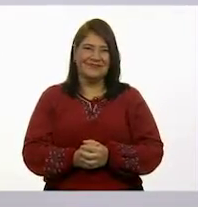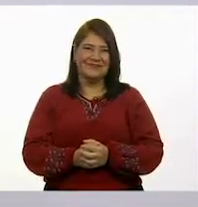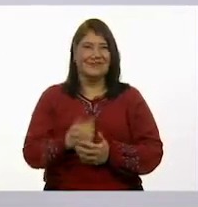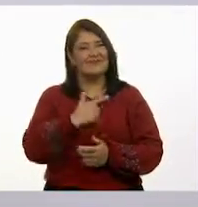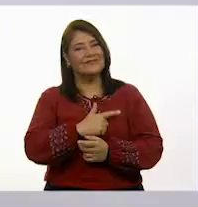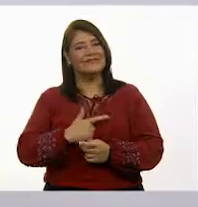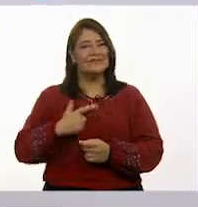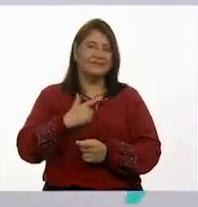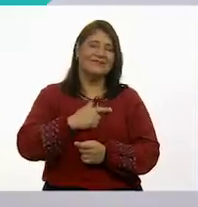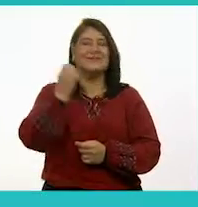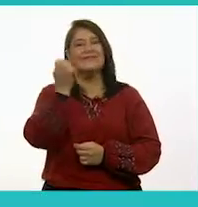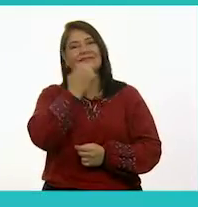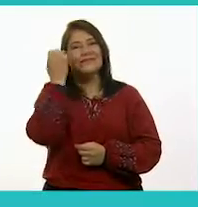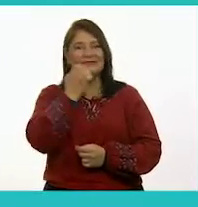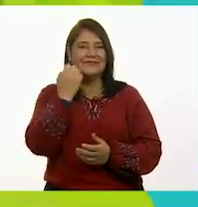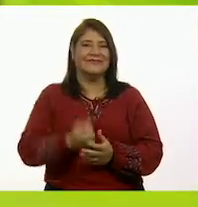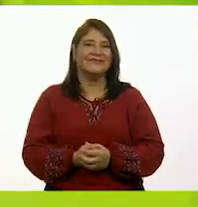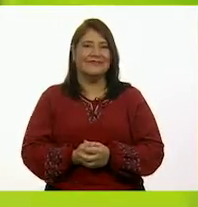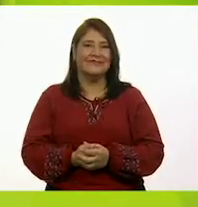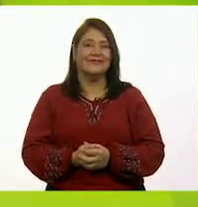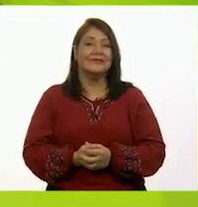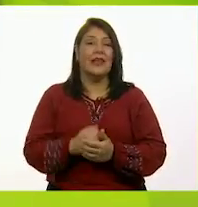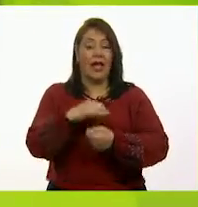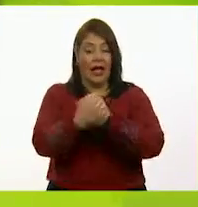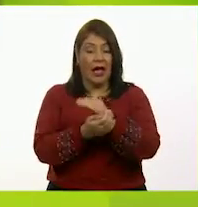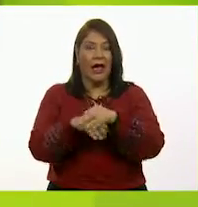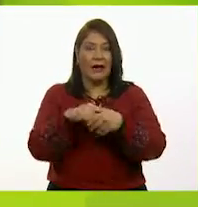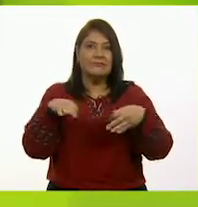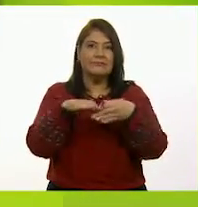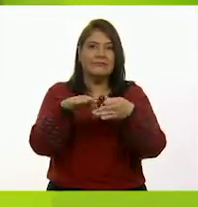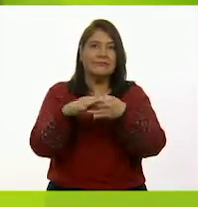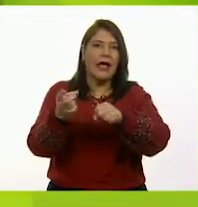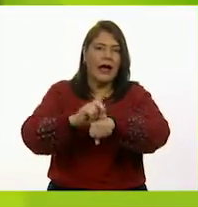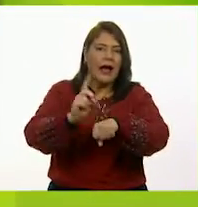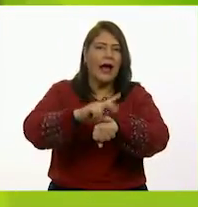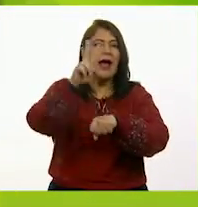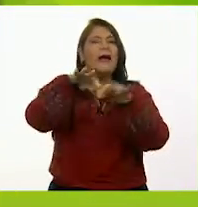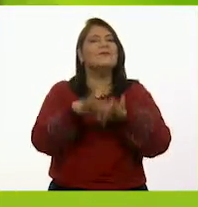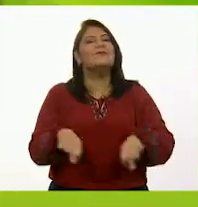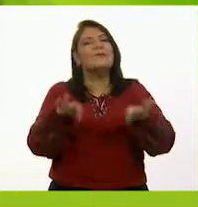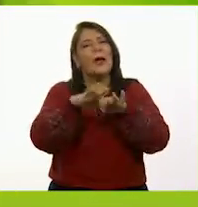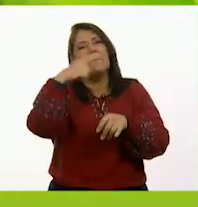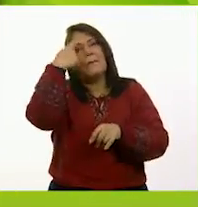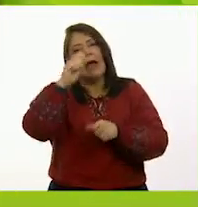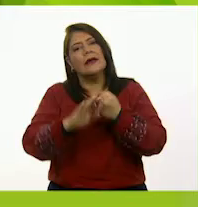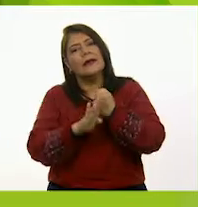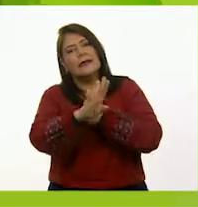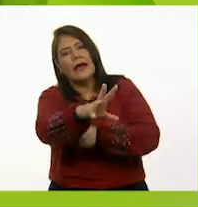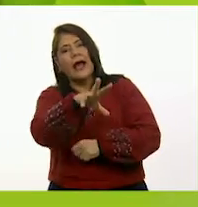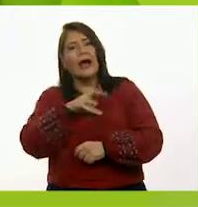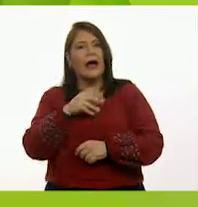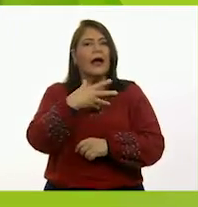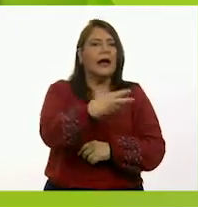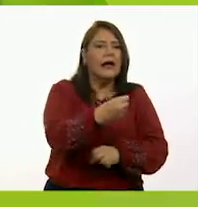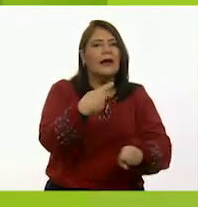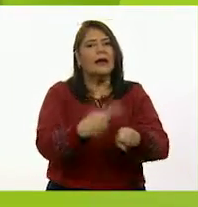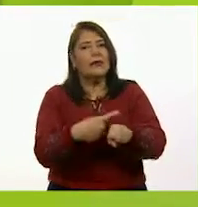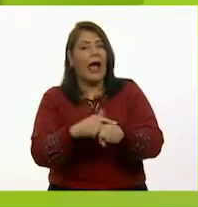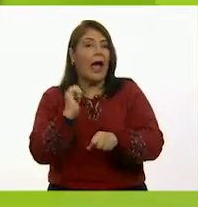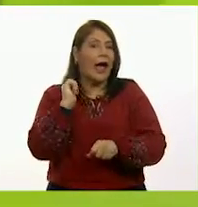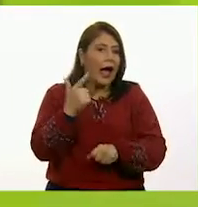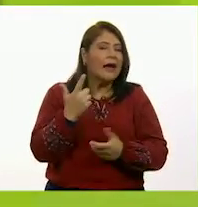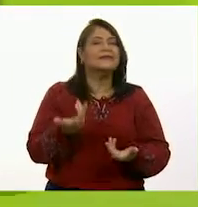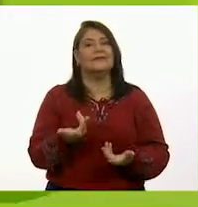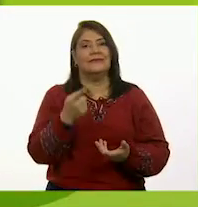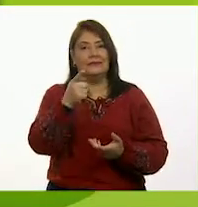Me gusta la escuela. Lavarnos las manos varias veces al día es importante para prevenir cualquier enfermedad.